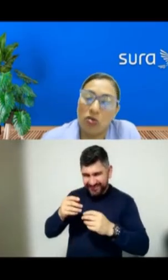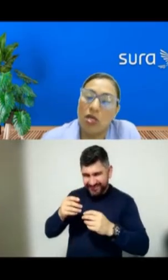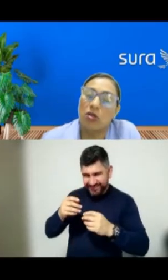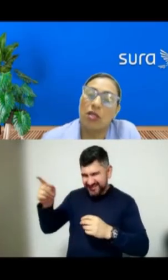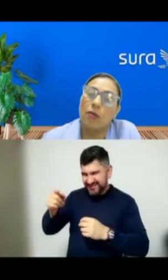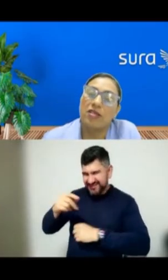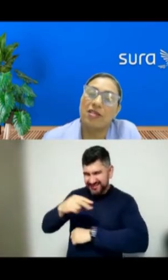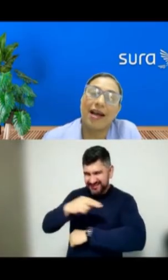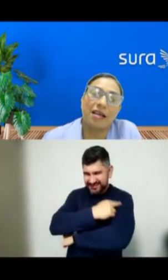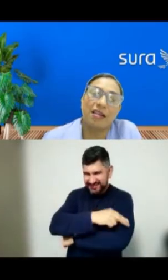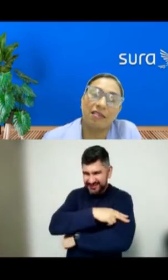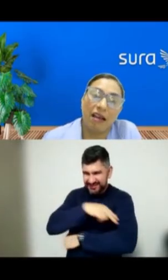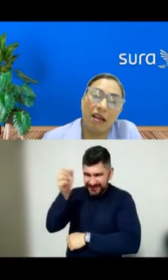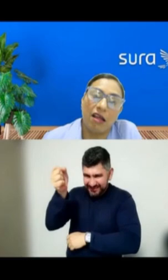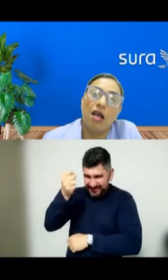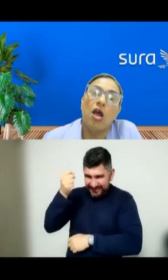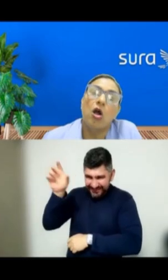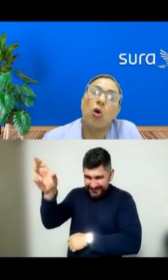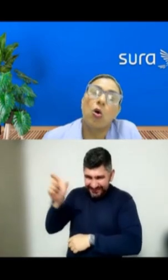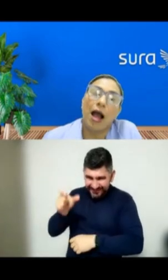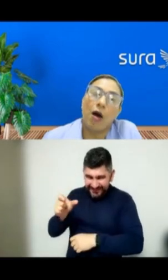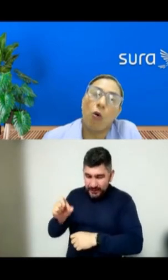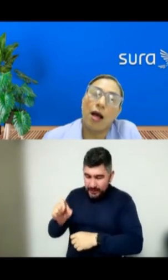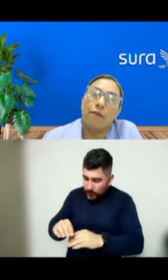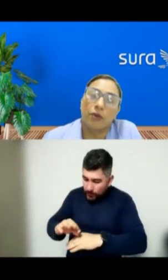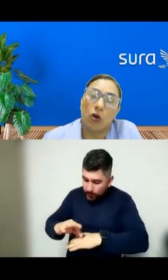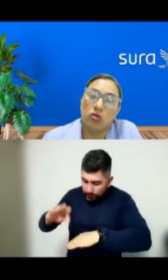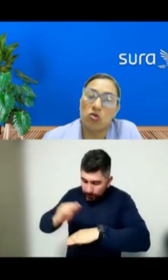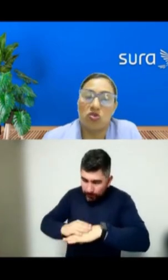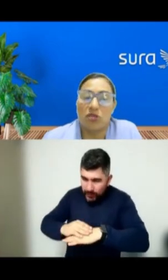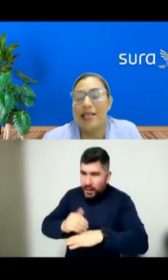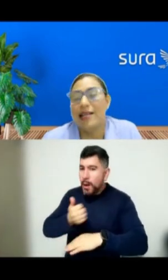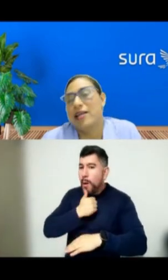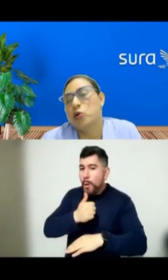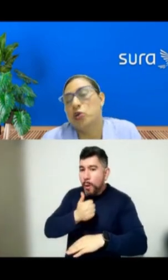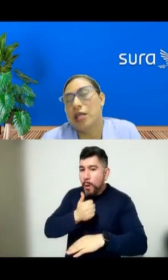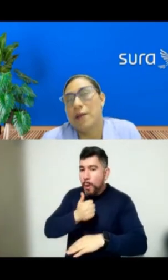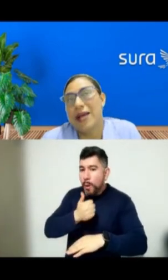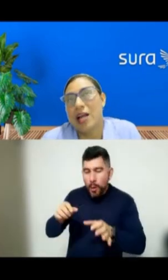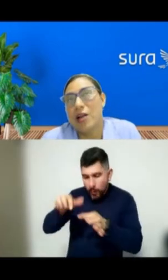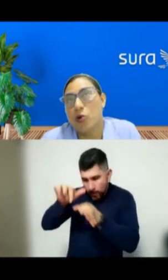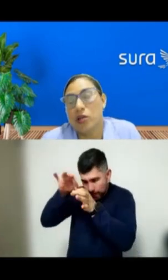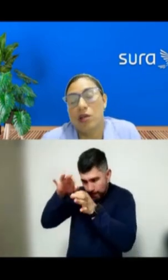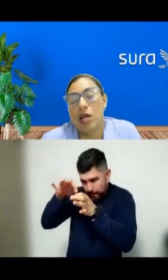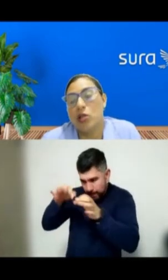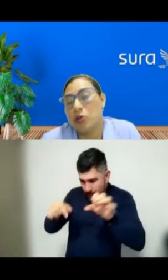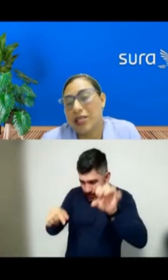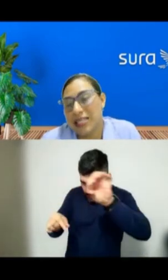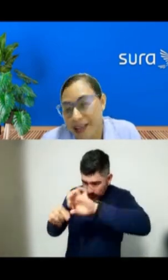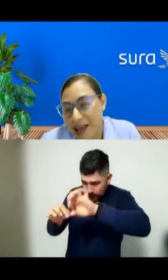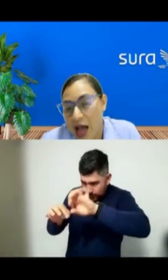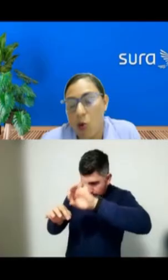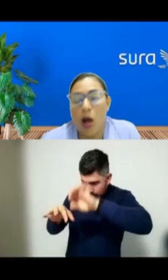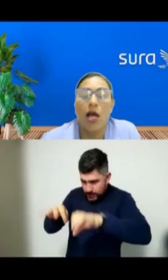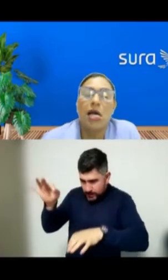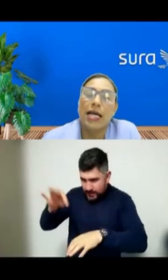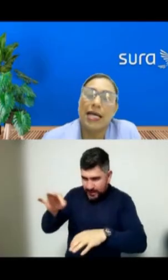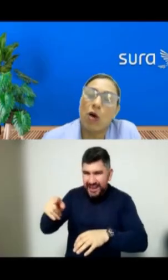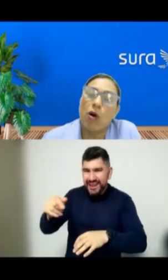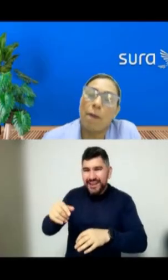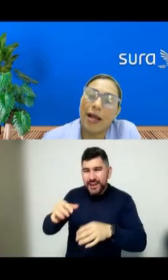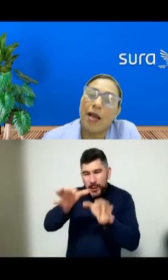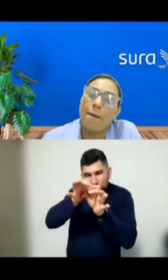botiquín de primeros auxilios, tenemos esa gasa estéril, con agua o solución salina. De hecho, ustedes ven en el botiquín que hay una botellita de